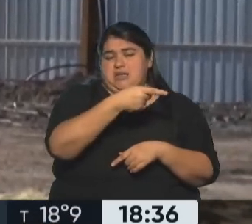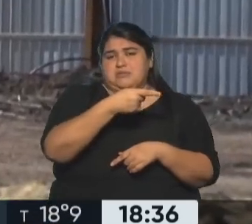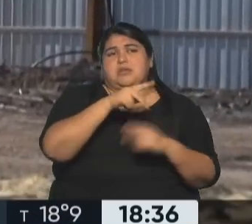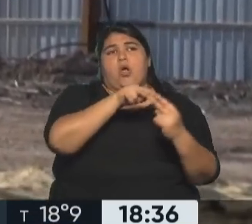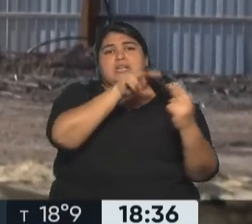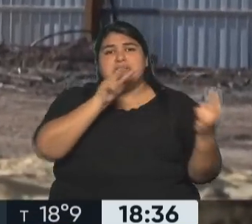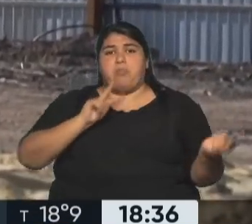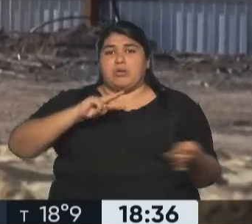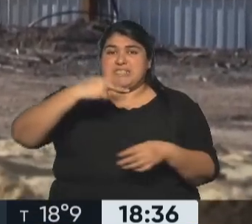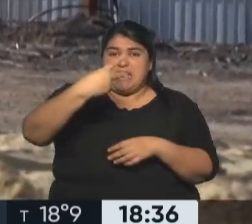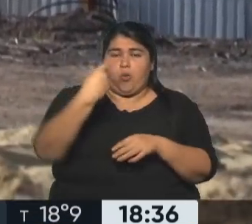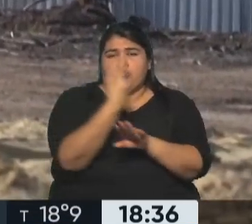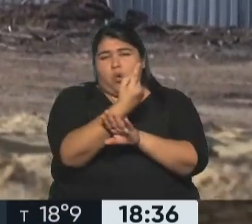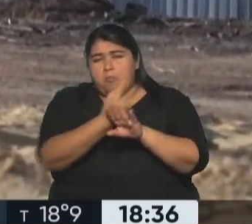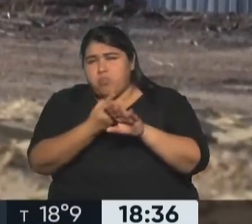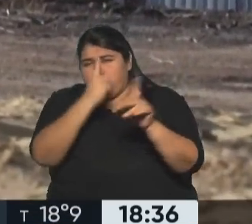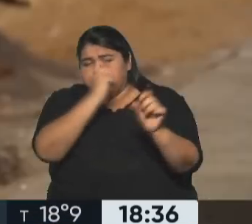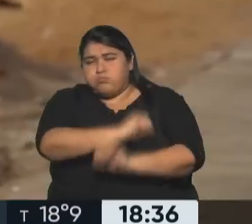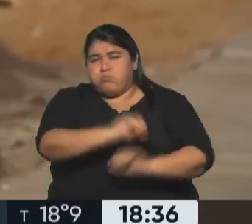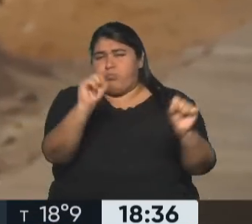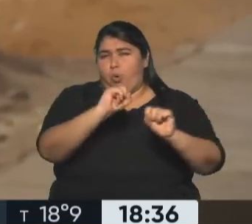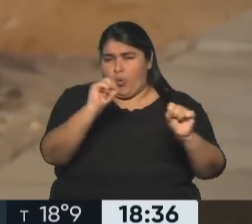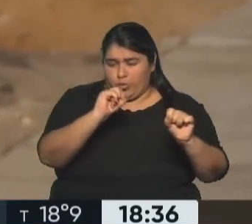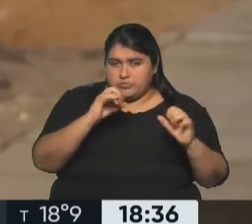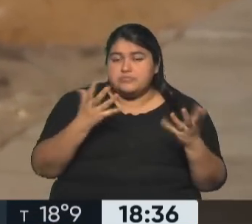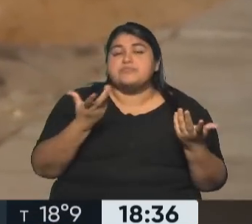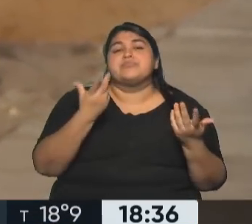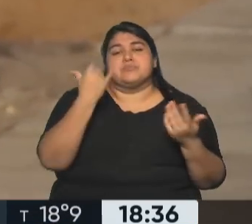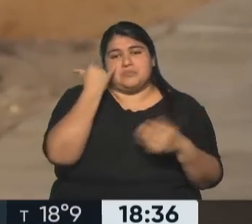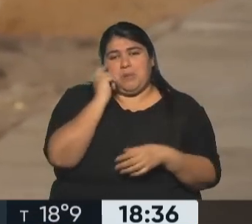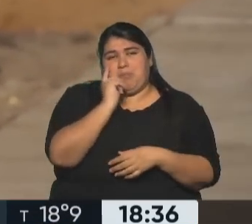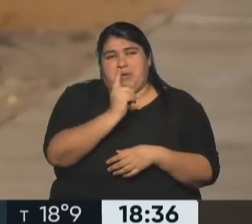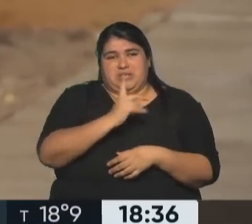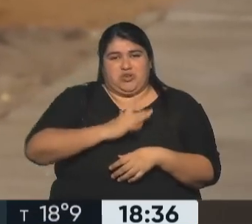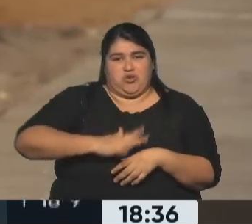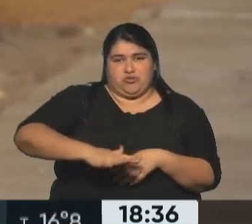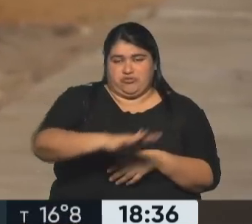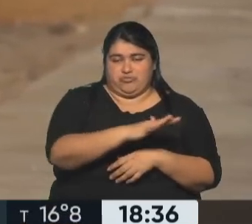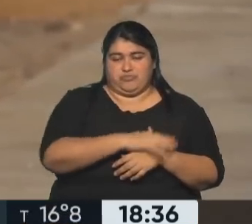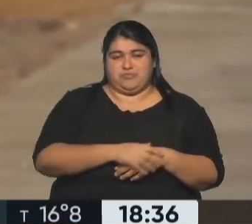y lanzaran un intenso bombardeo contra el tercero y último, según las autoridades locales.